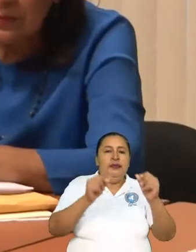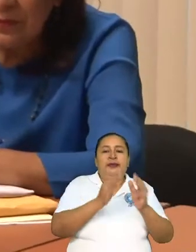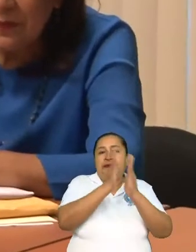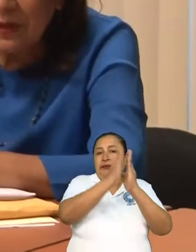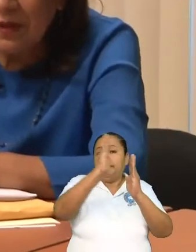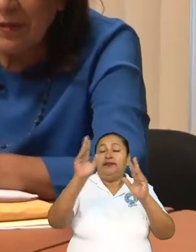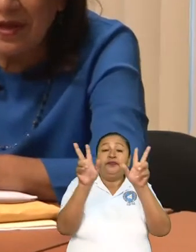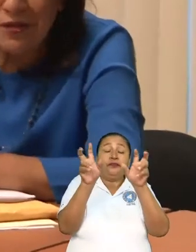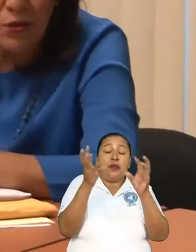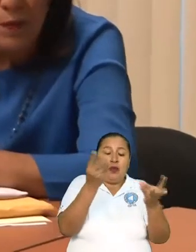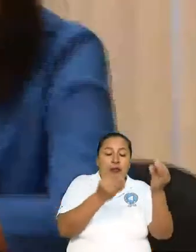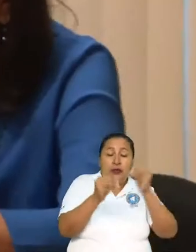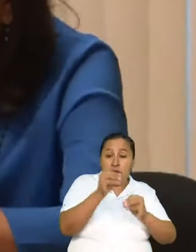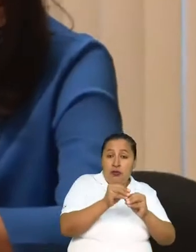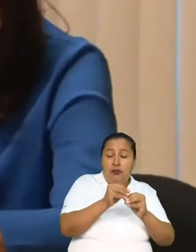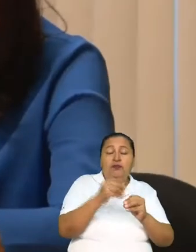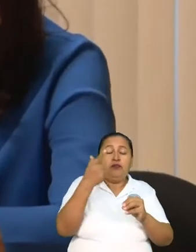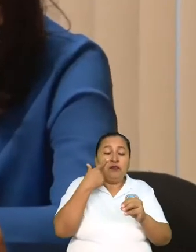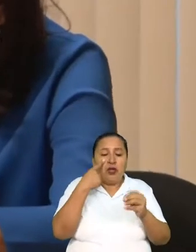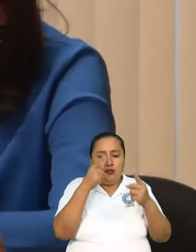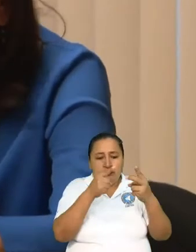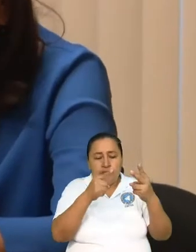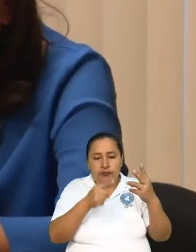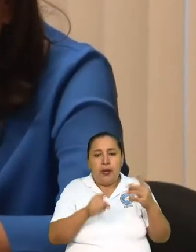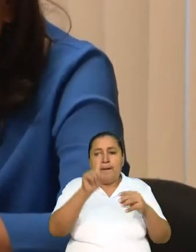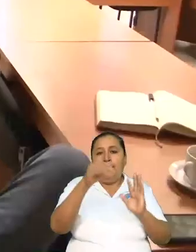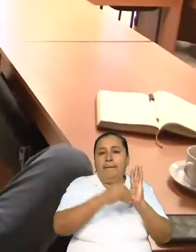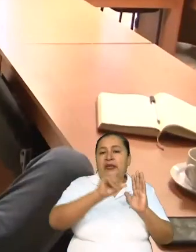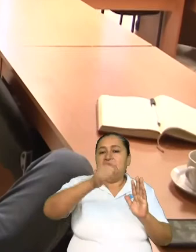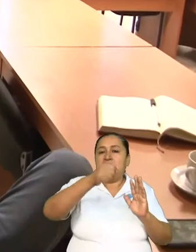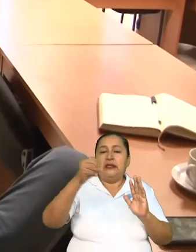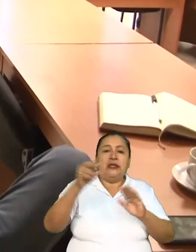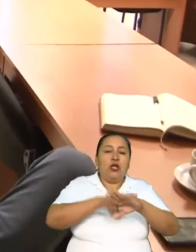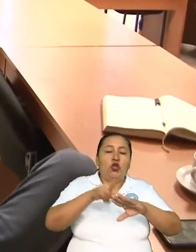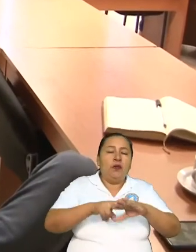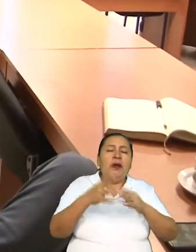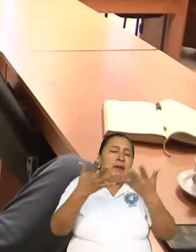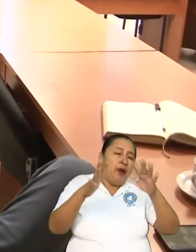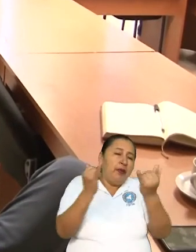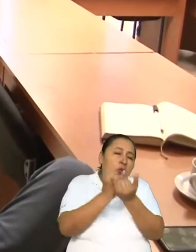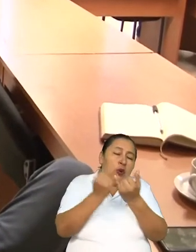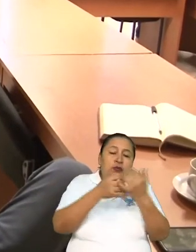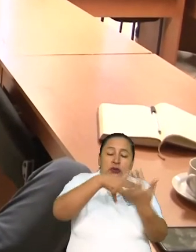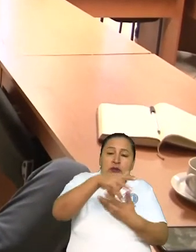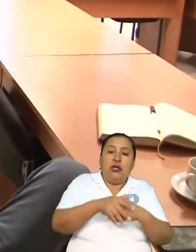en materia administrativa, identificando 1.600 normas relacionadas a esta temática